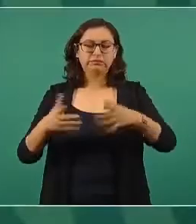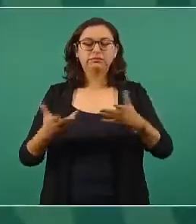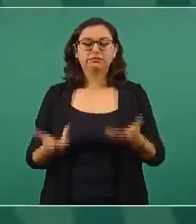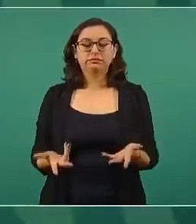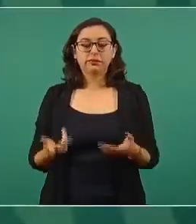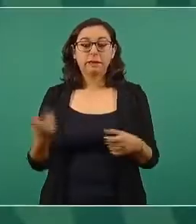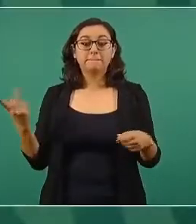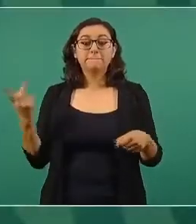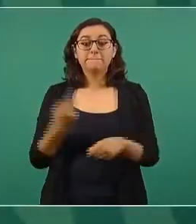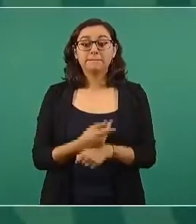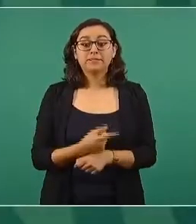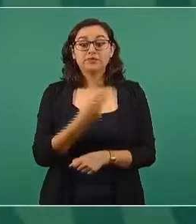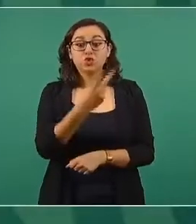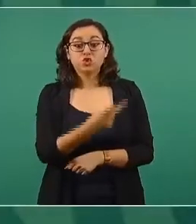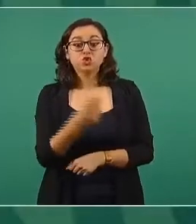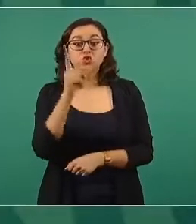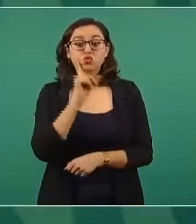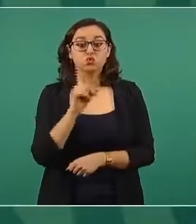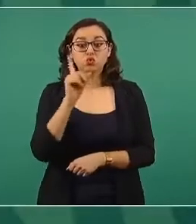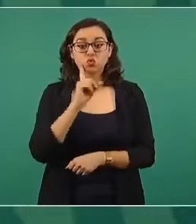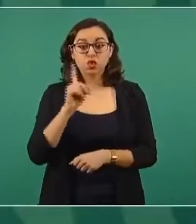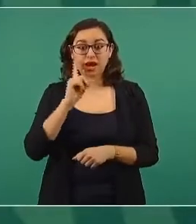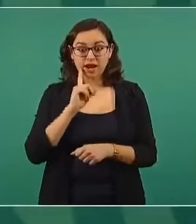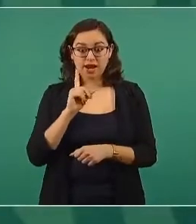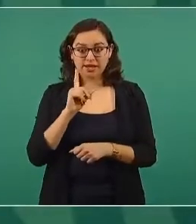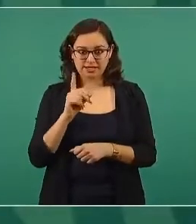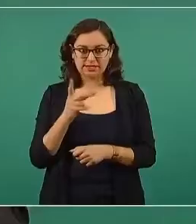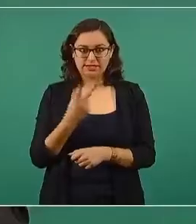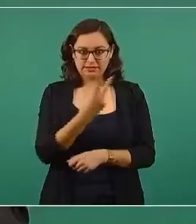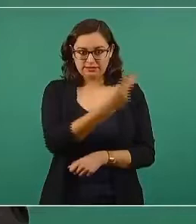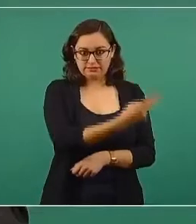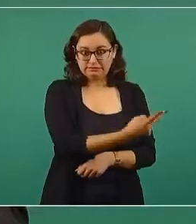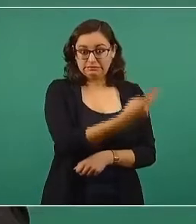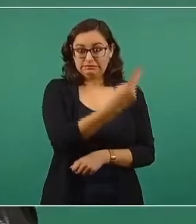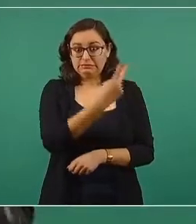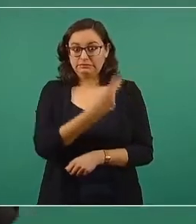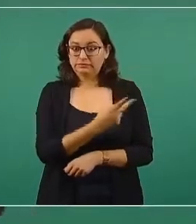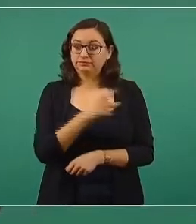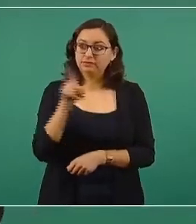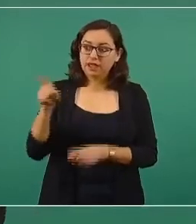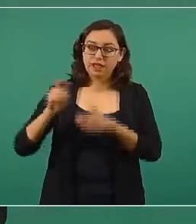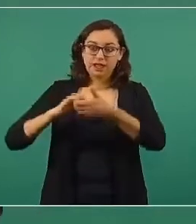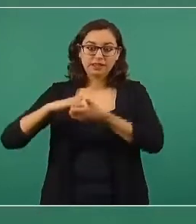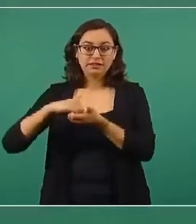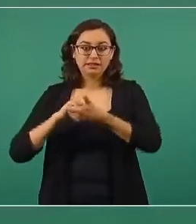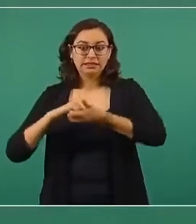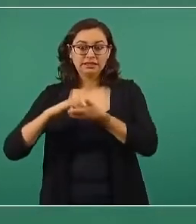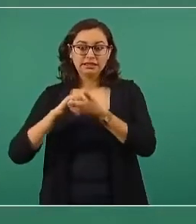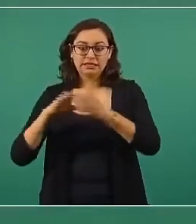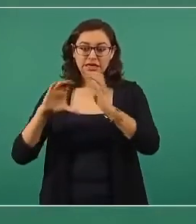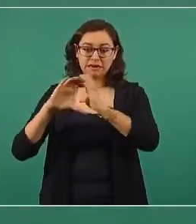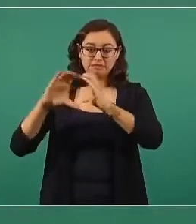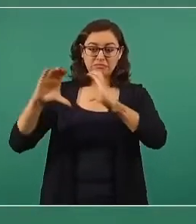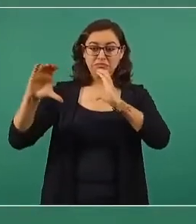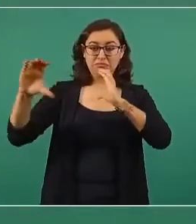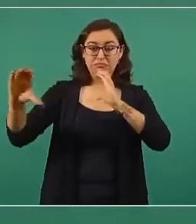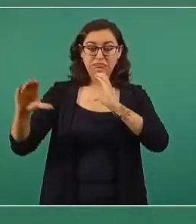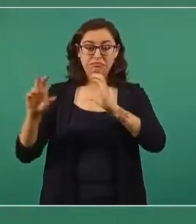se suben las 2 y otros jóvenes a la parte de atrás de un